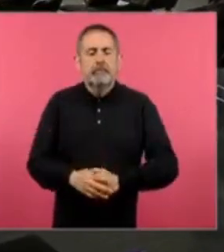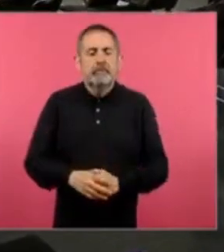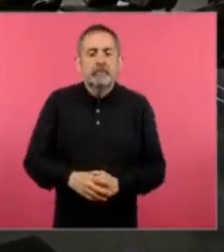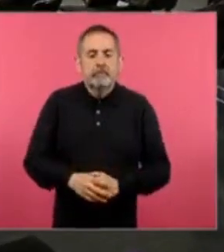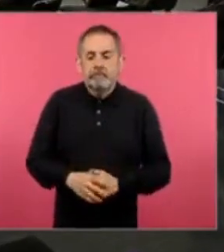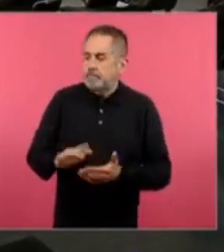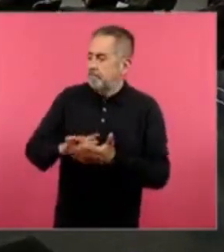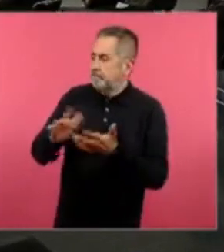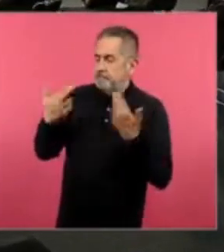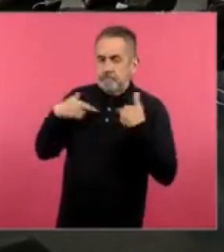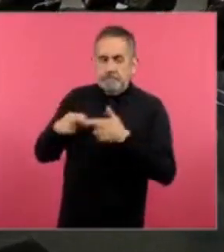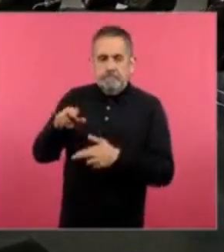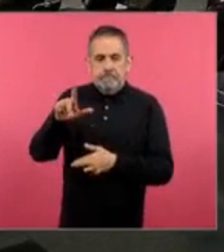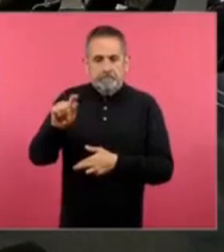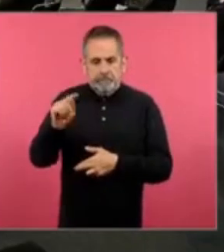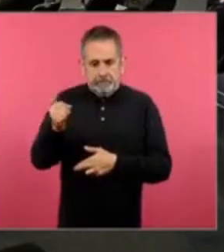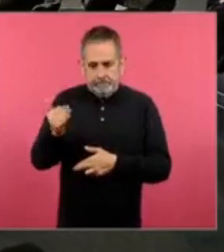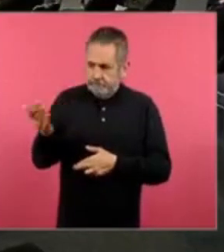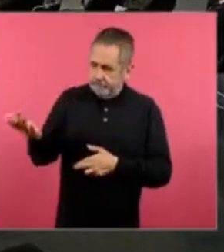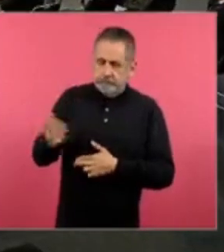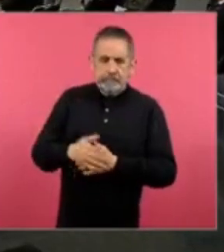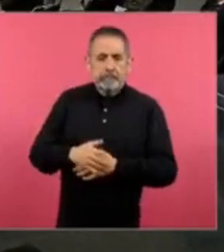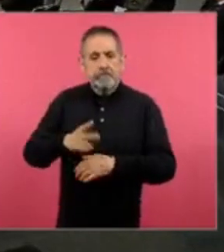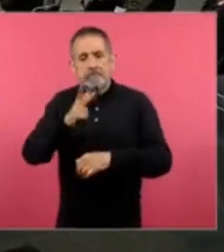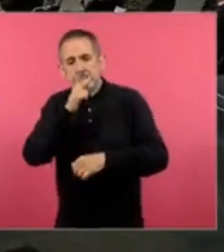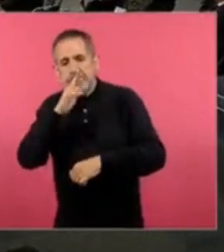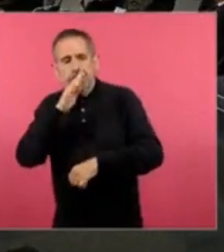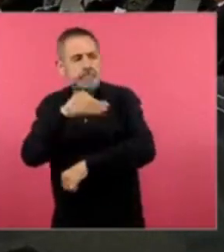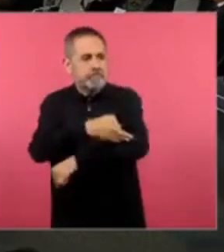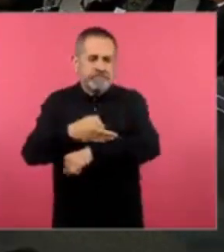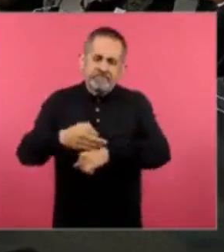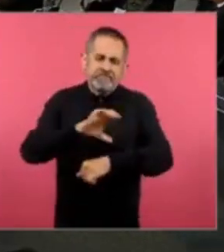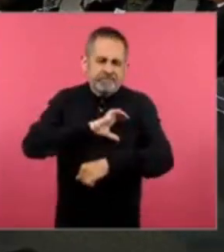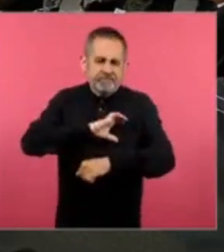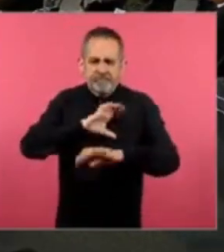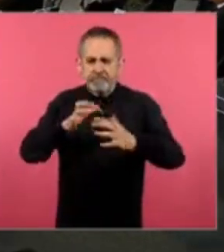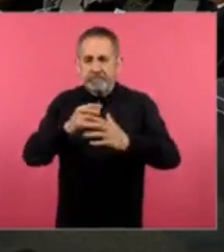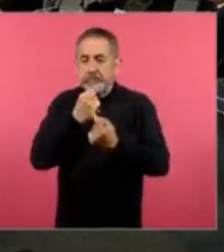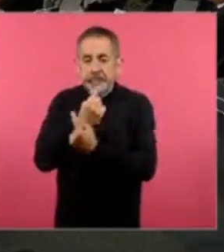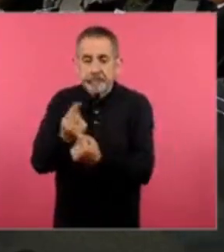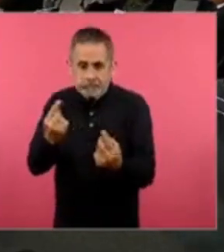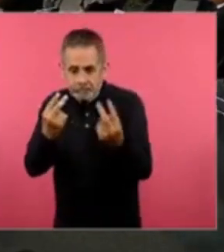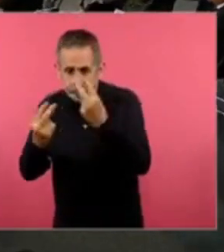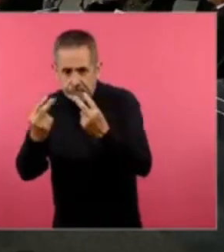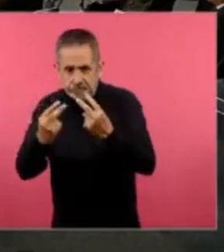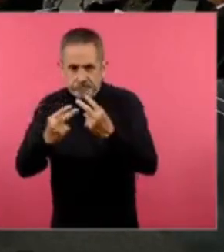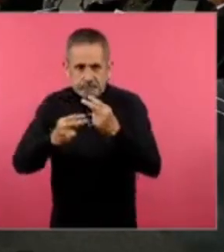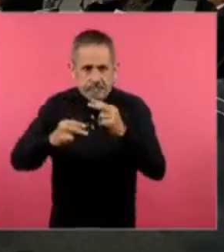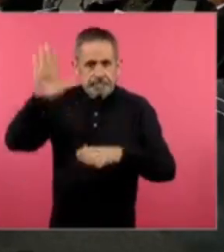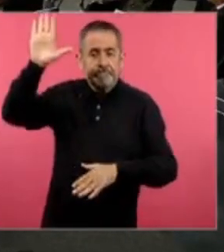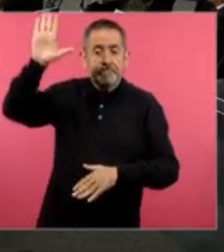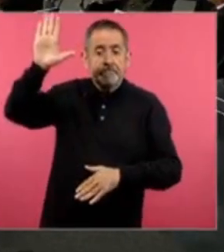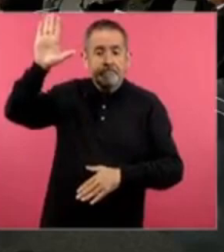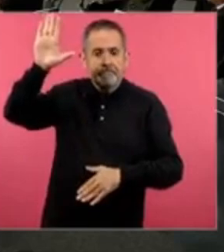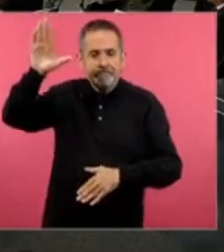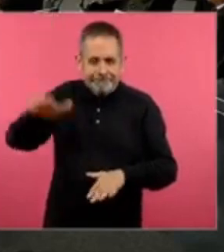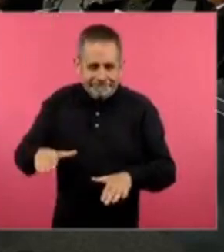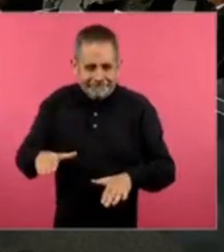maestra Leti. Estimadas familias, padres, madres de familia y niños que estén en casa, manos arriba, manos